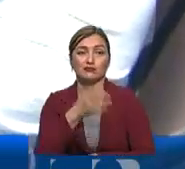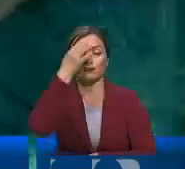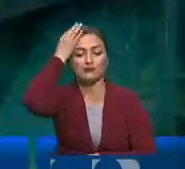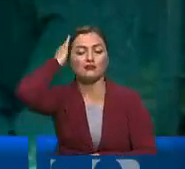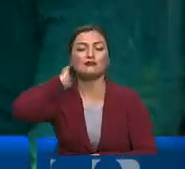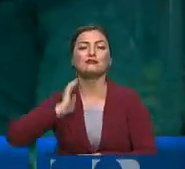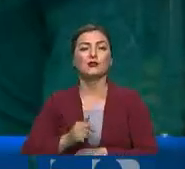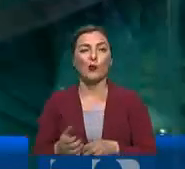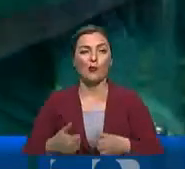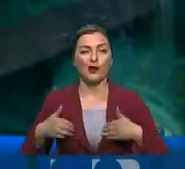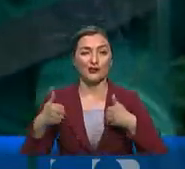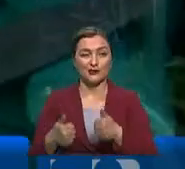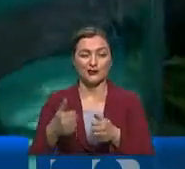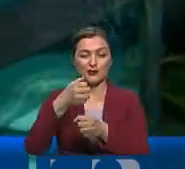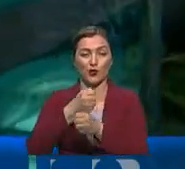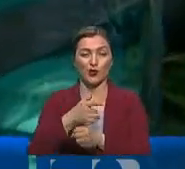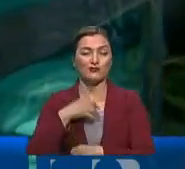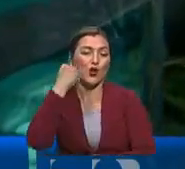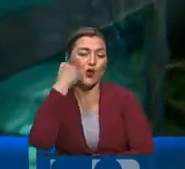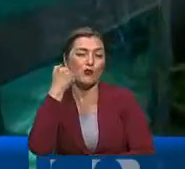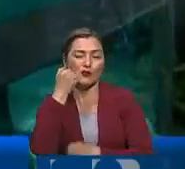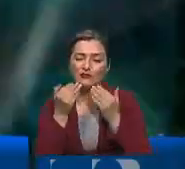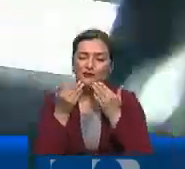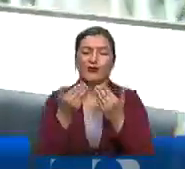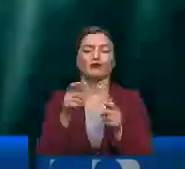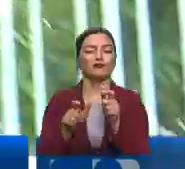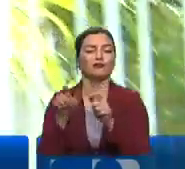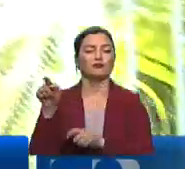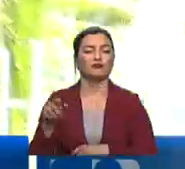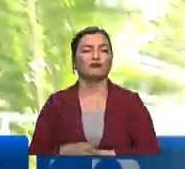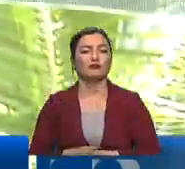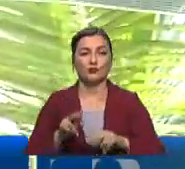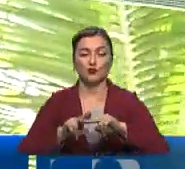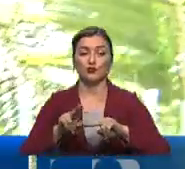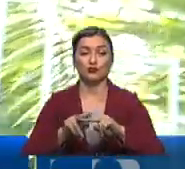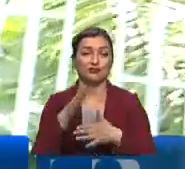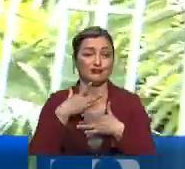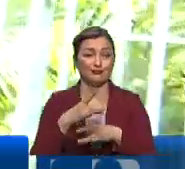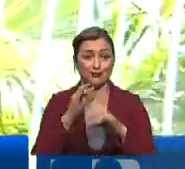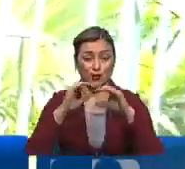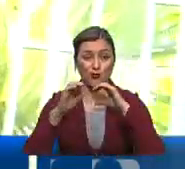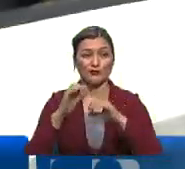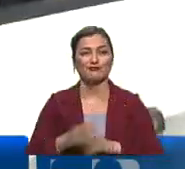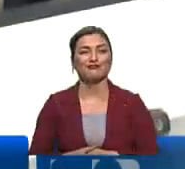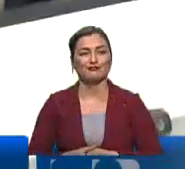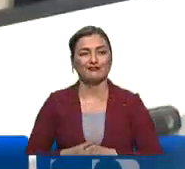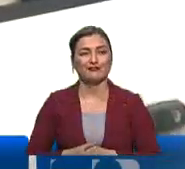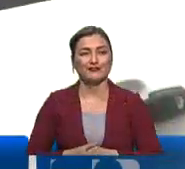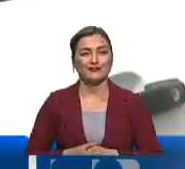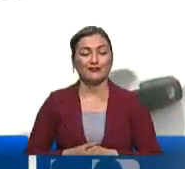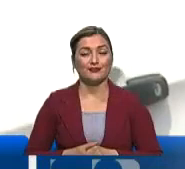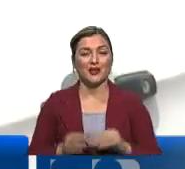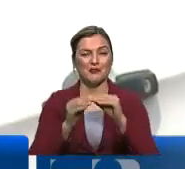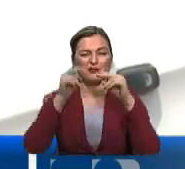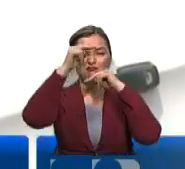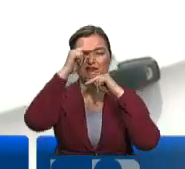valientes, que brindan seguridad y confort y mucha amabilidad, pues a las taxistas les encanta conversar. Así que van a tener mucho de qué